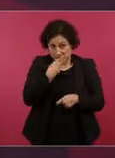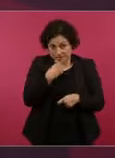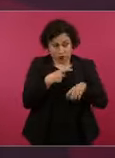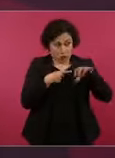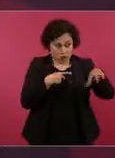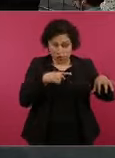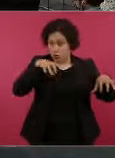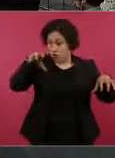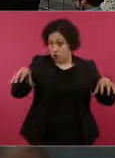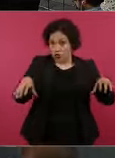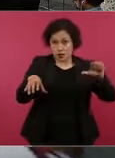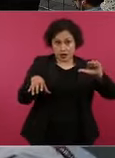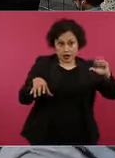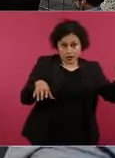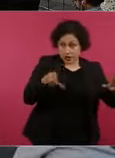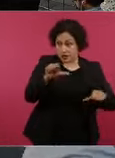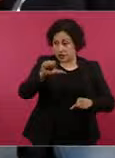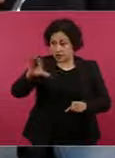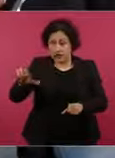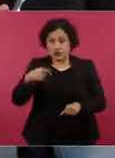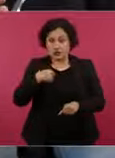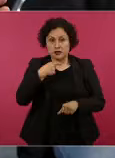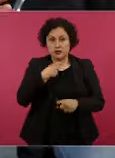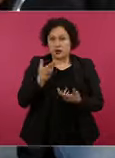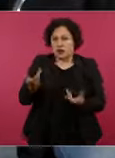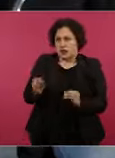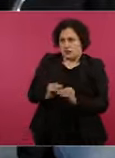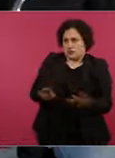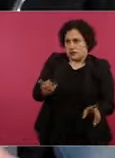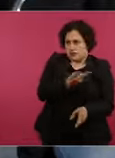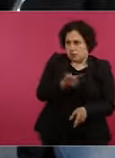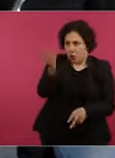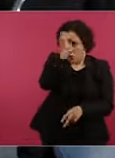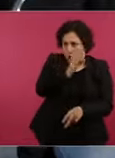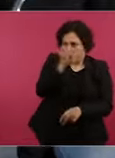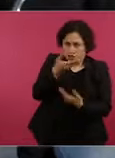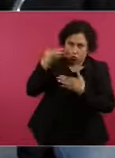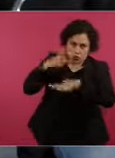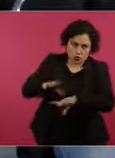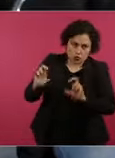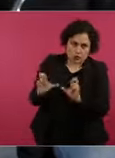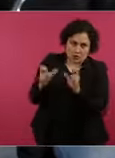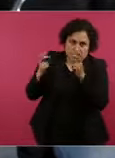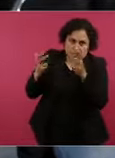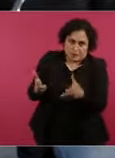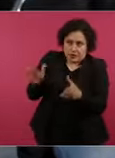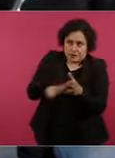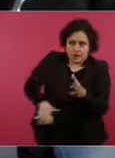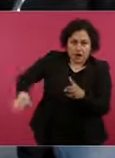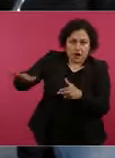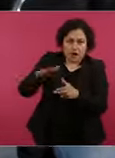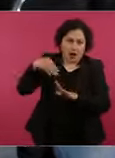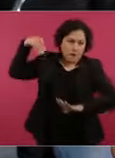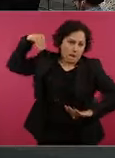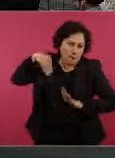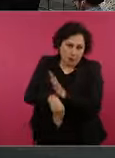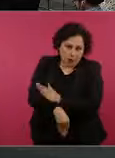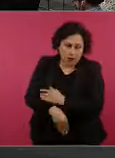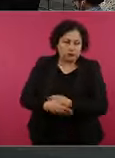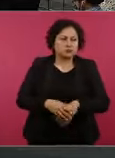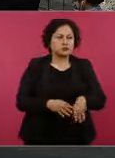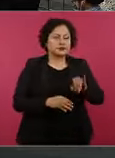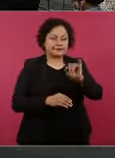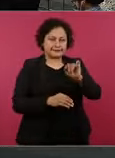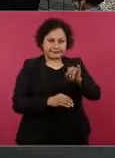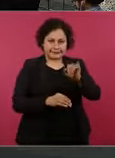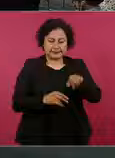Bueno, han sido críticos sobre la situación que está pasando en Chiapas. Sí. La descomposición que hay en esa región. Sí. Pero esa es